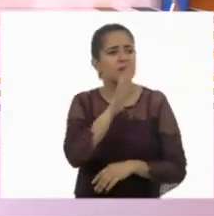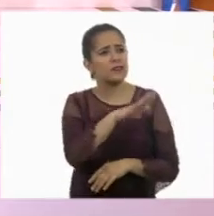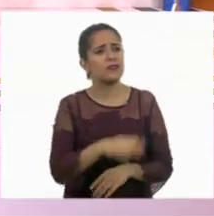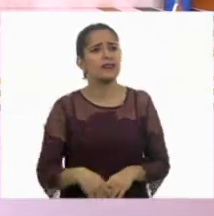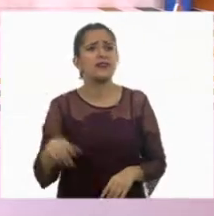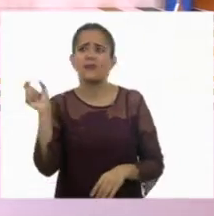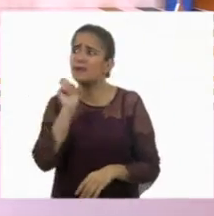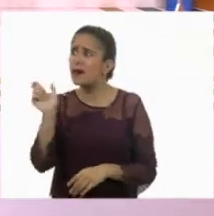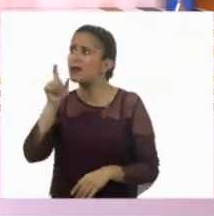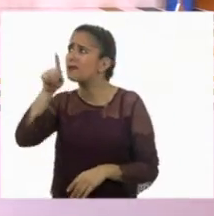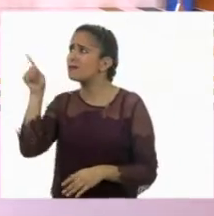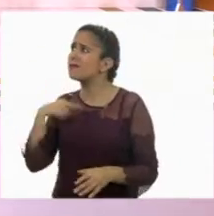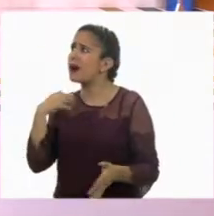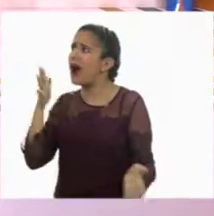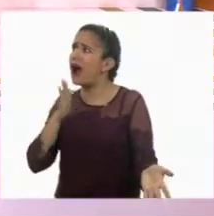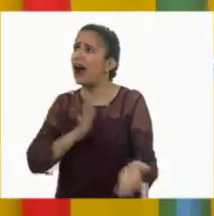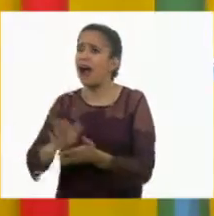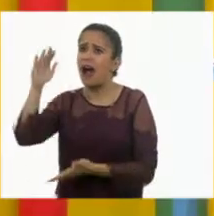a acabar?